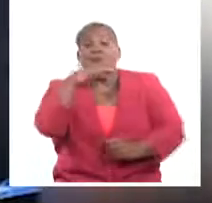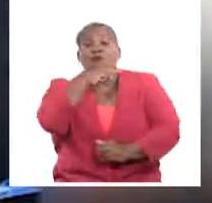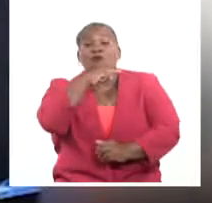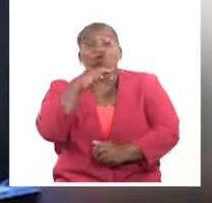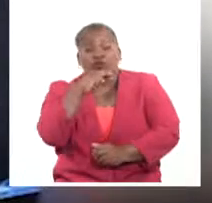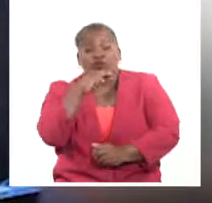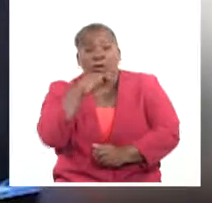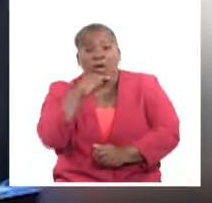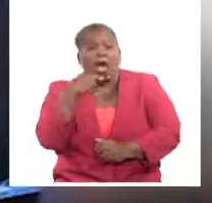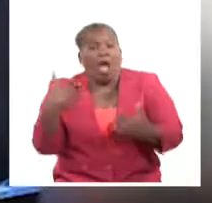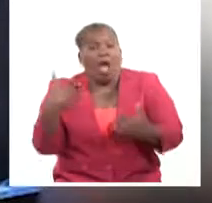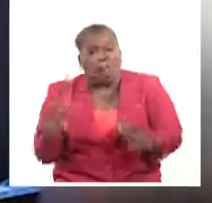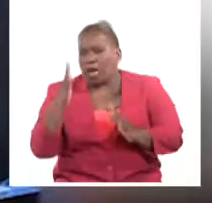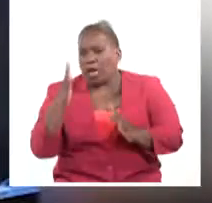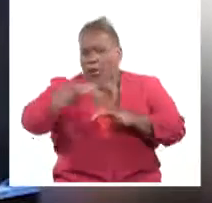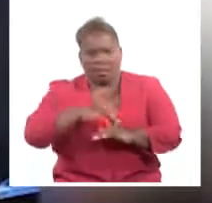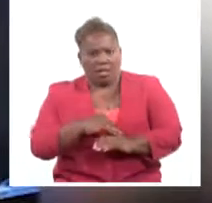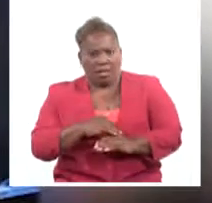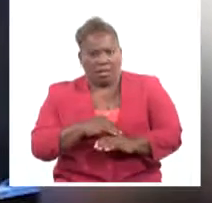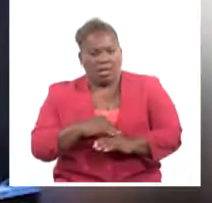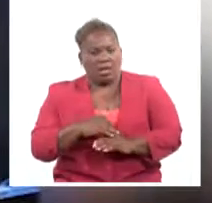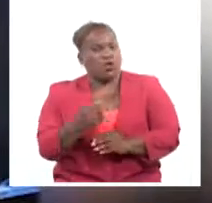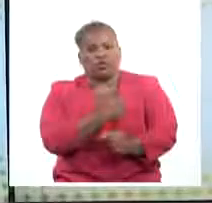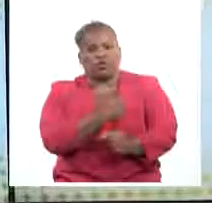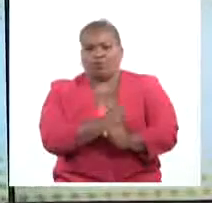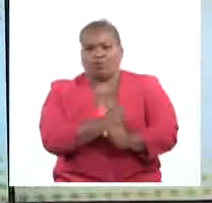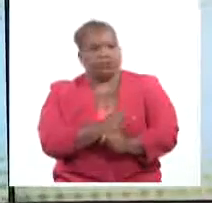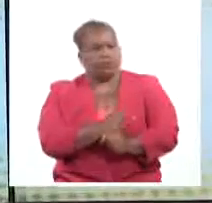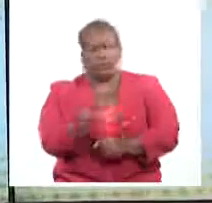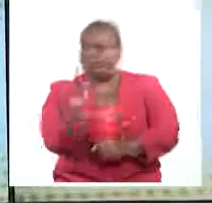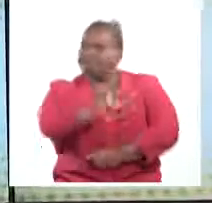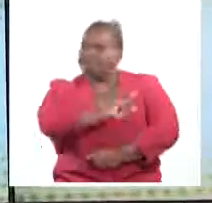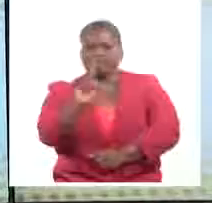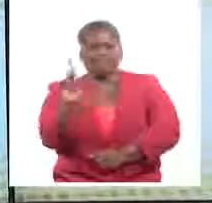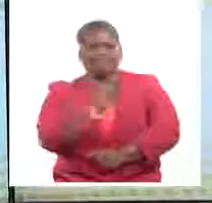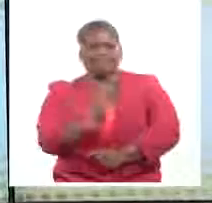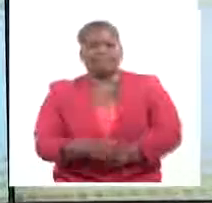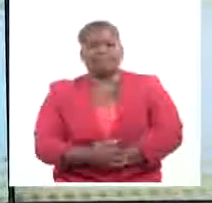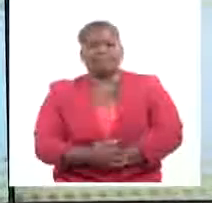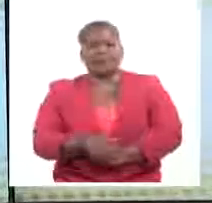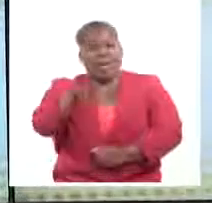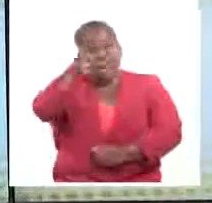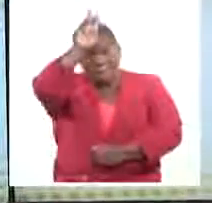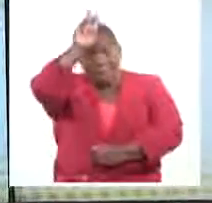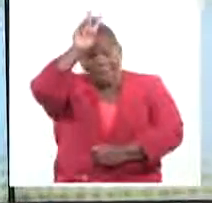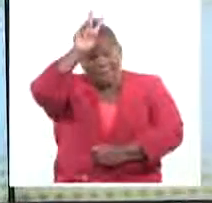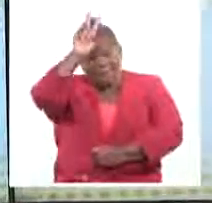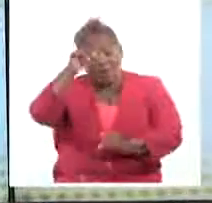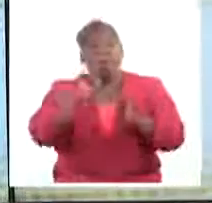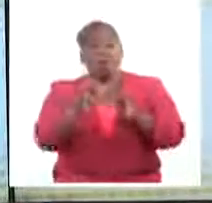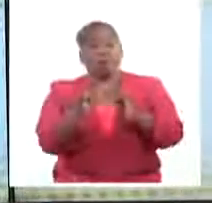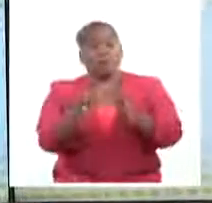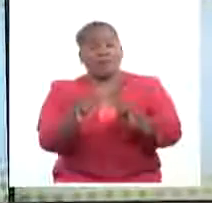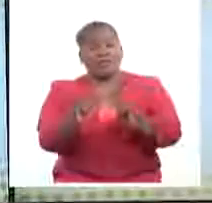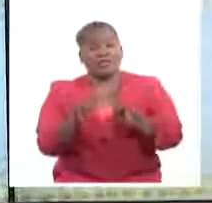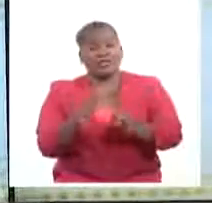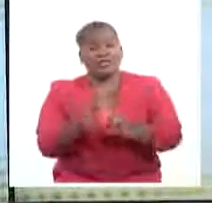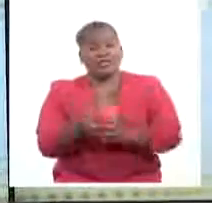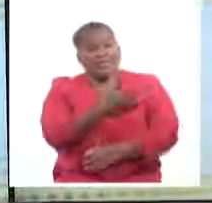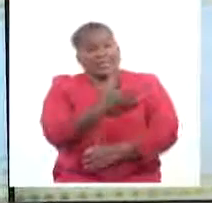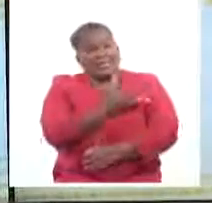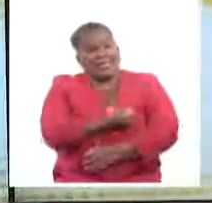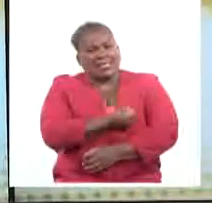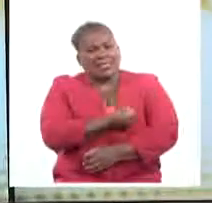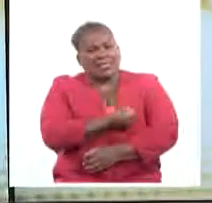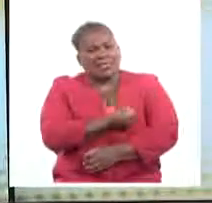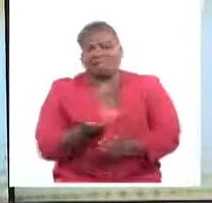nuestra tierra, va a ser usada en ese conflicto. Perú sigue generando informaciones por minuto, tristemente